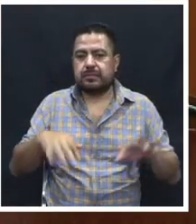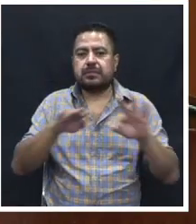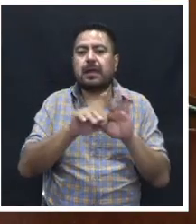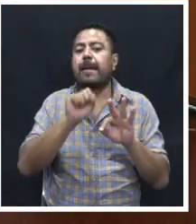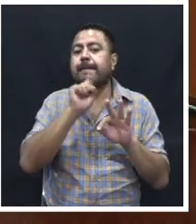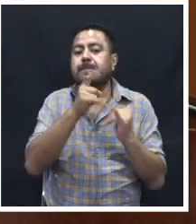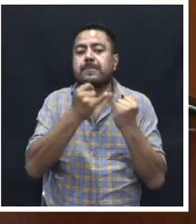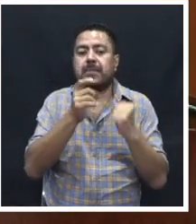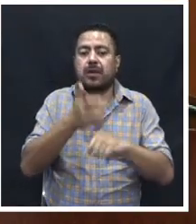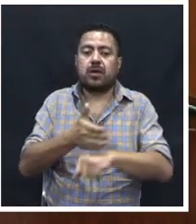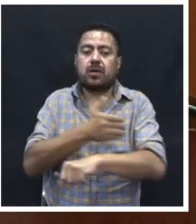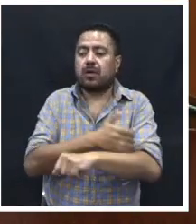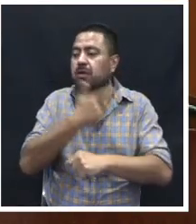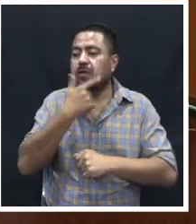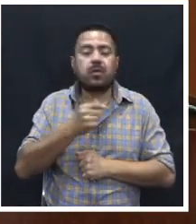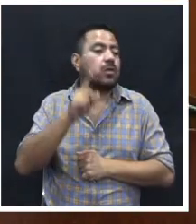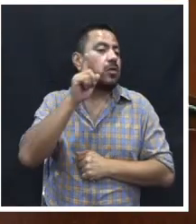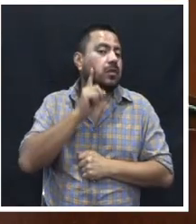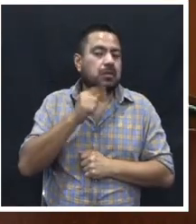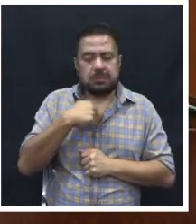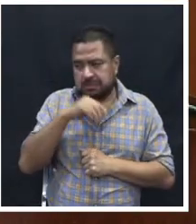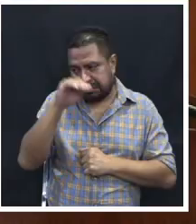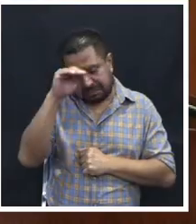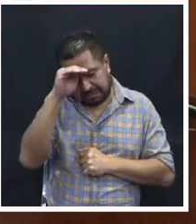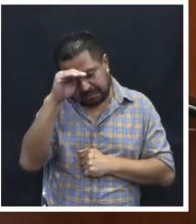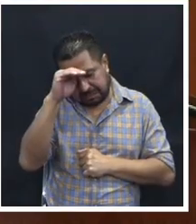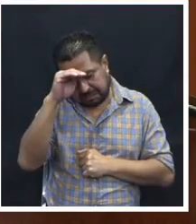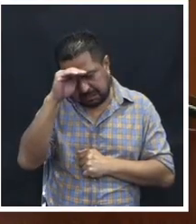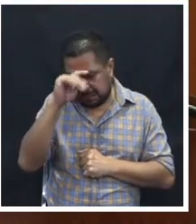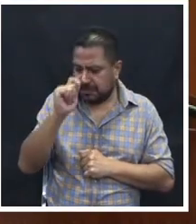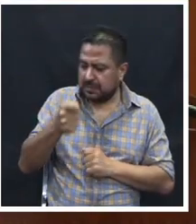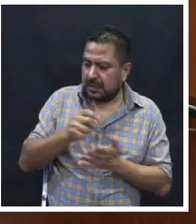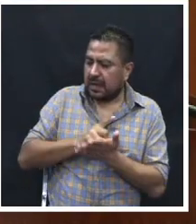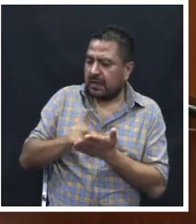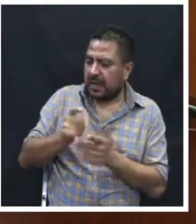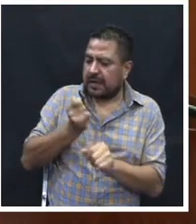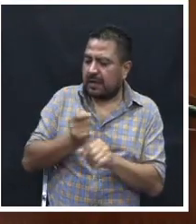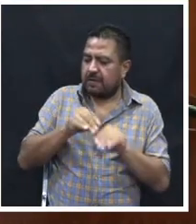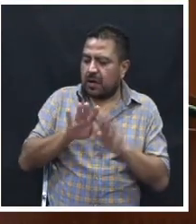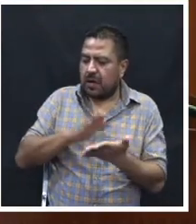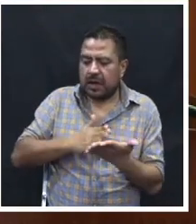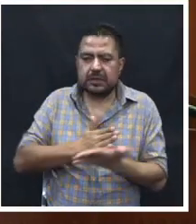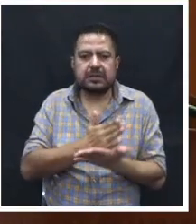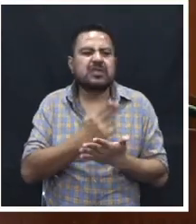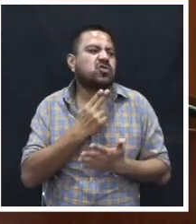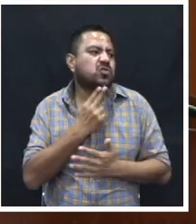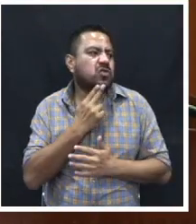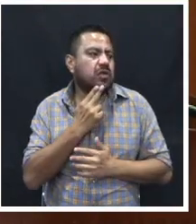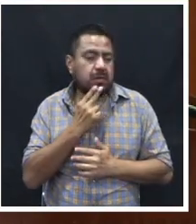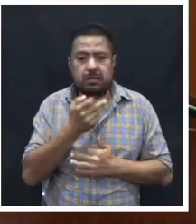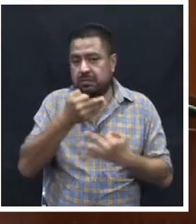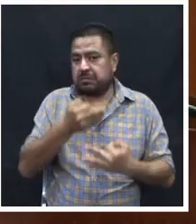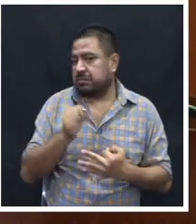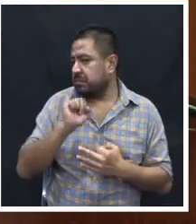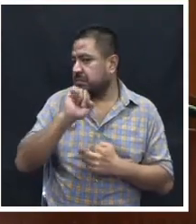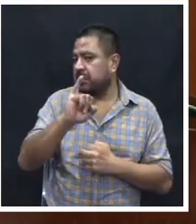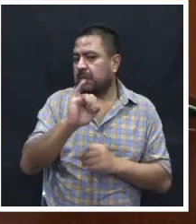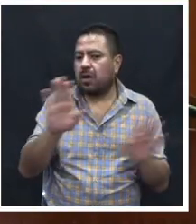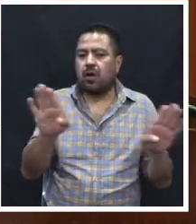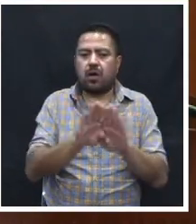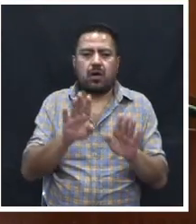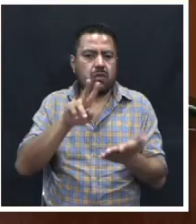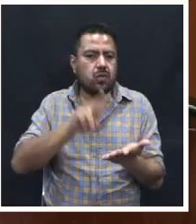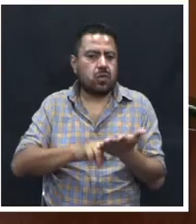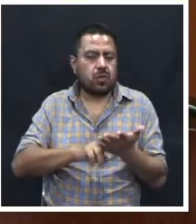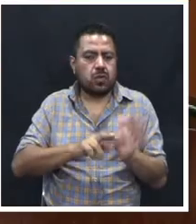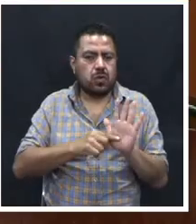pues, compañeras y compañeros, pensemos que el derecho de acceso a la información sirve efectivamente, como ha quedado evidenciado desde